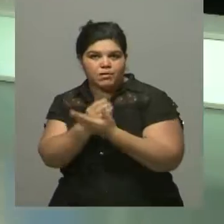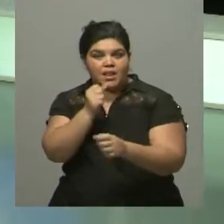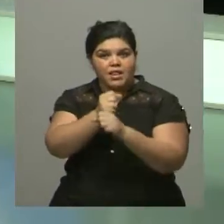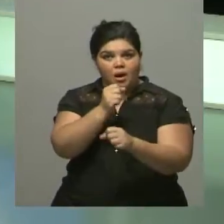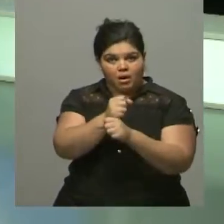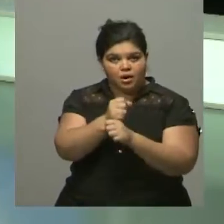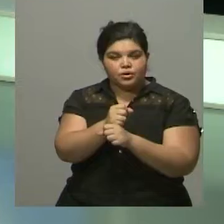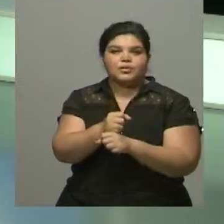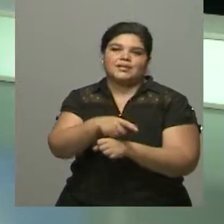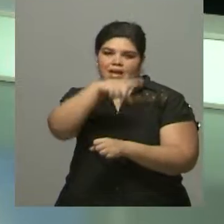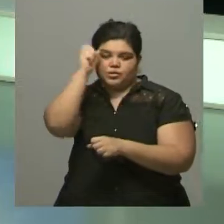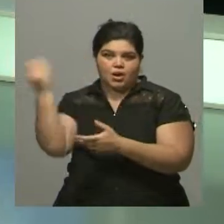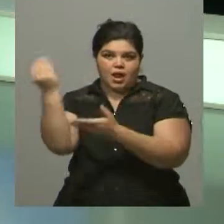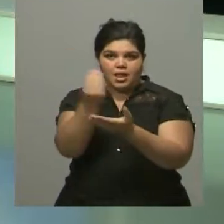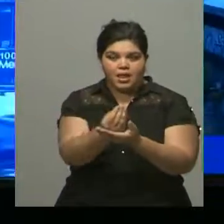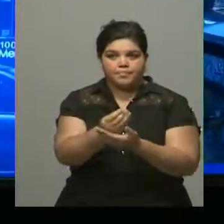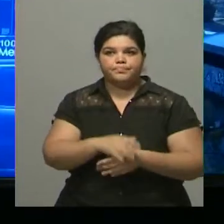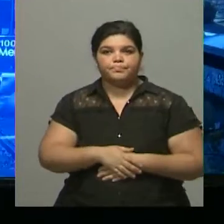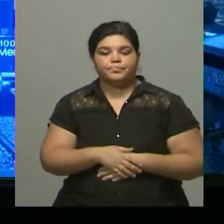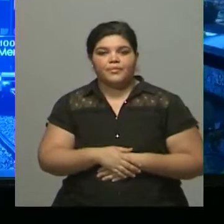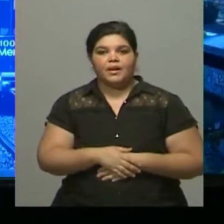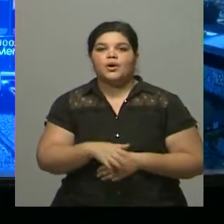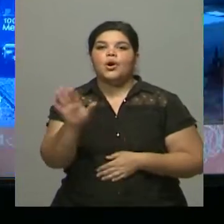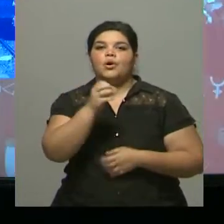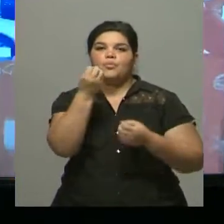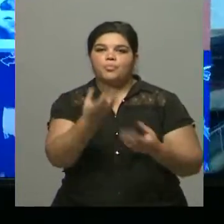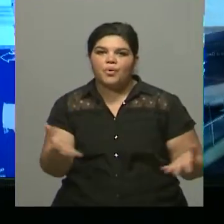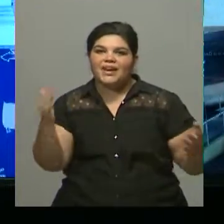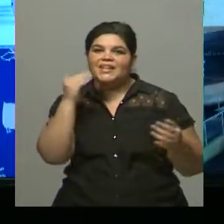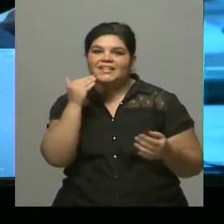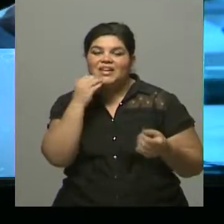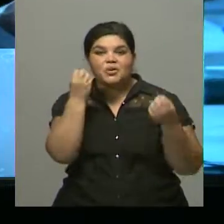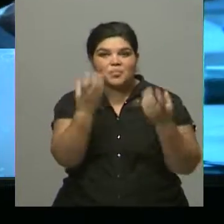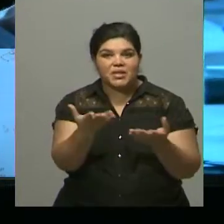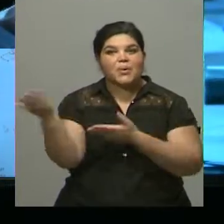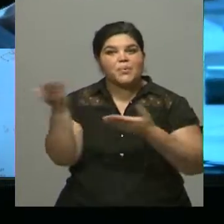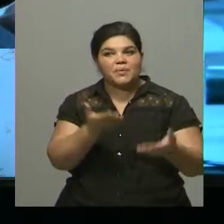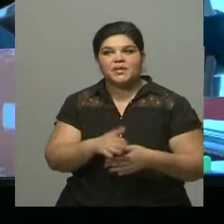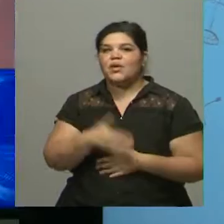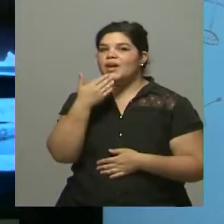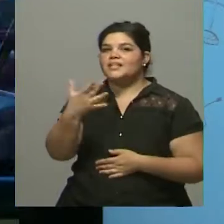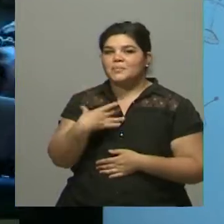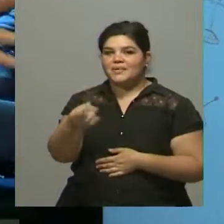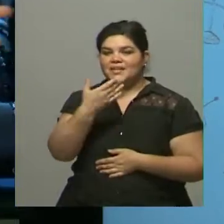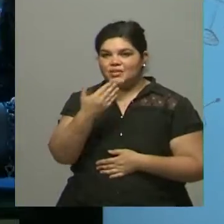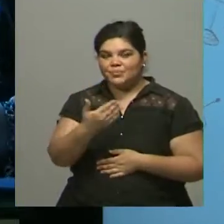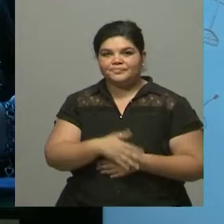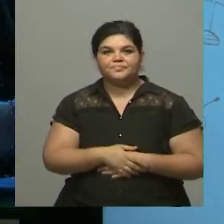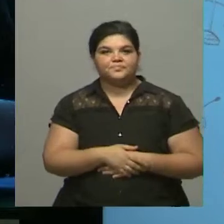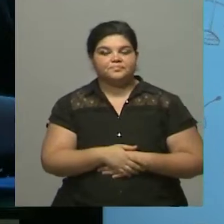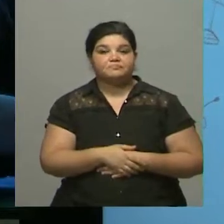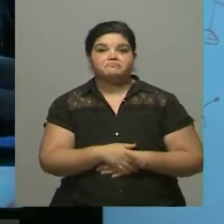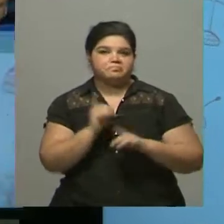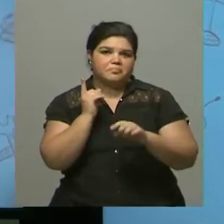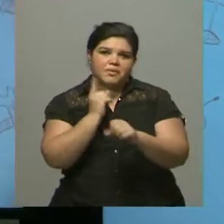Así es que vamos a hablar de distintos temas. Pero, ¿qué tal, Gonzalo? ¿Cómo estás? Buenas tardes, bienvenido. Buenas tardes, muchas gracias por la invitación. Bueno, primero queremos hablar un poquito de